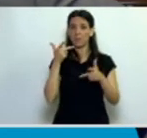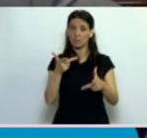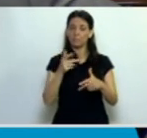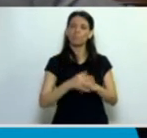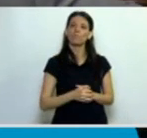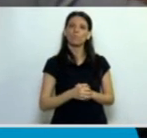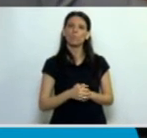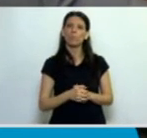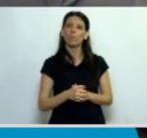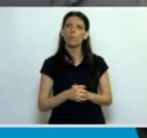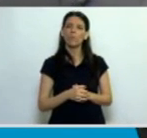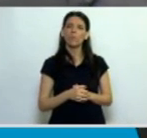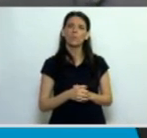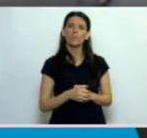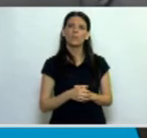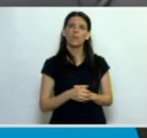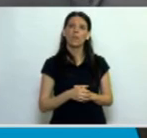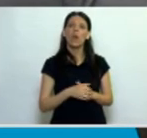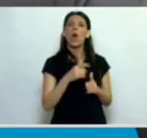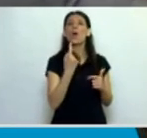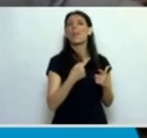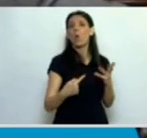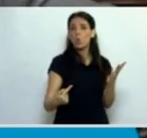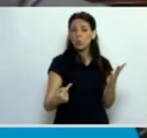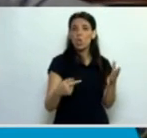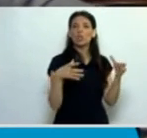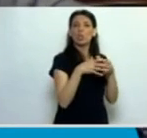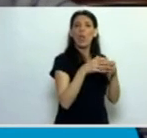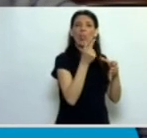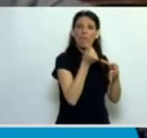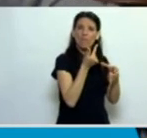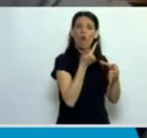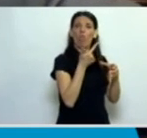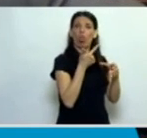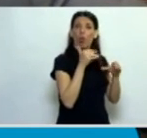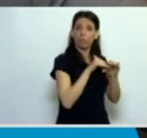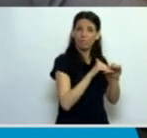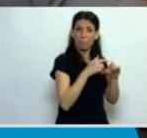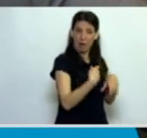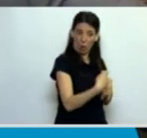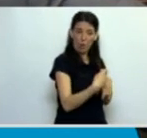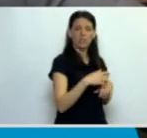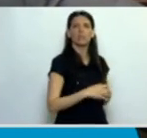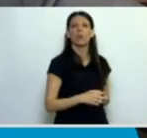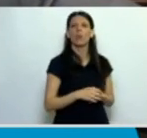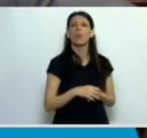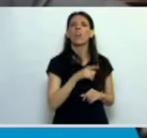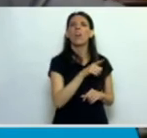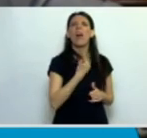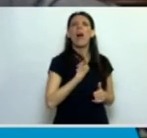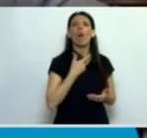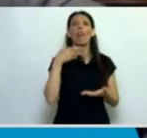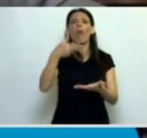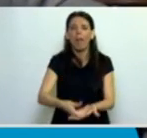el grueso de los recursos del Fondo de Garantía y Sustentabilidad está invertido en